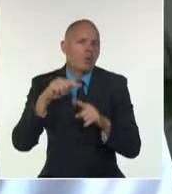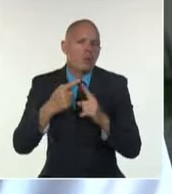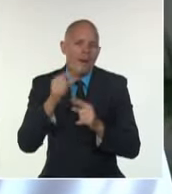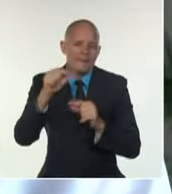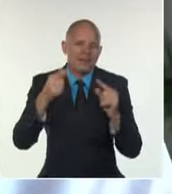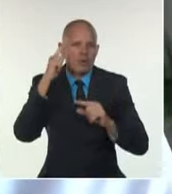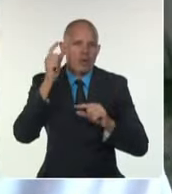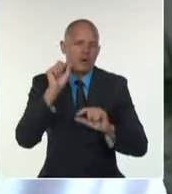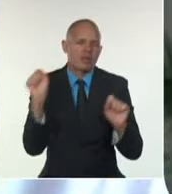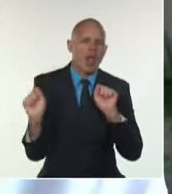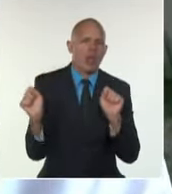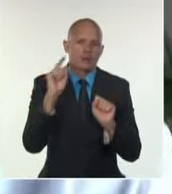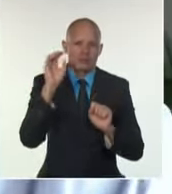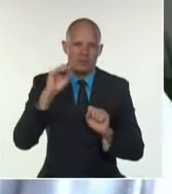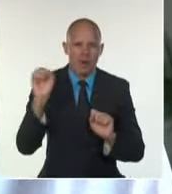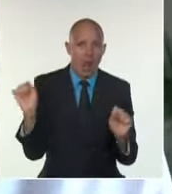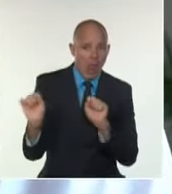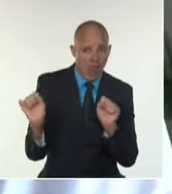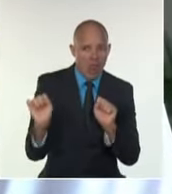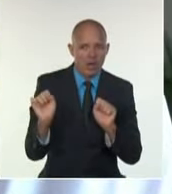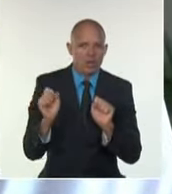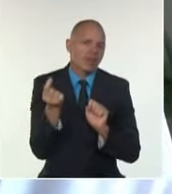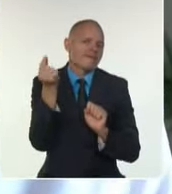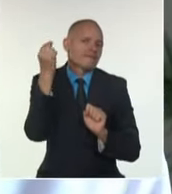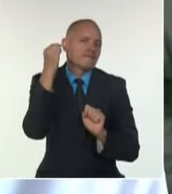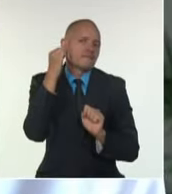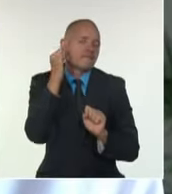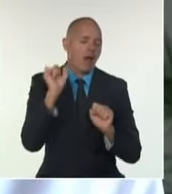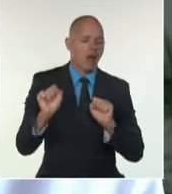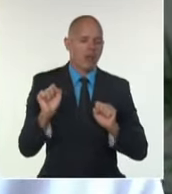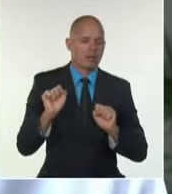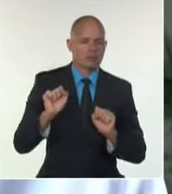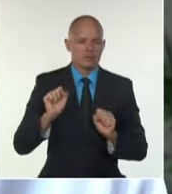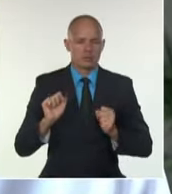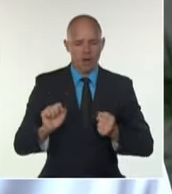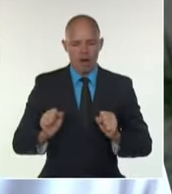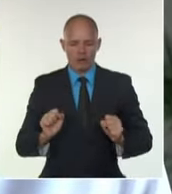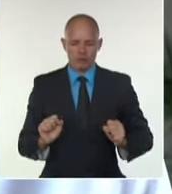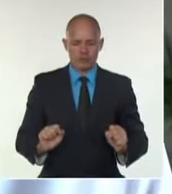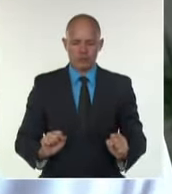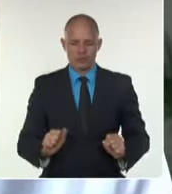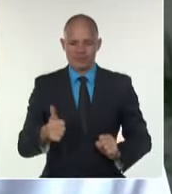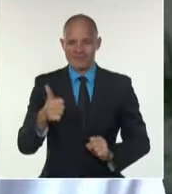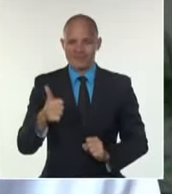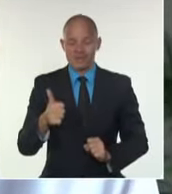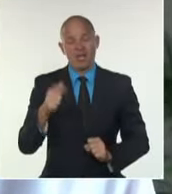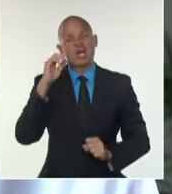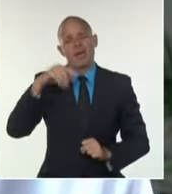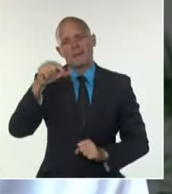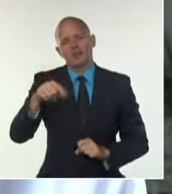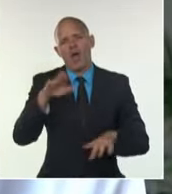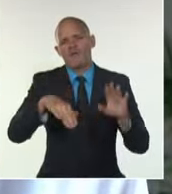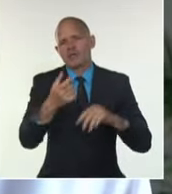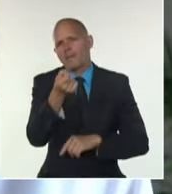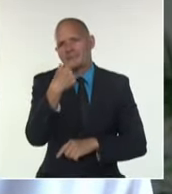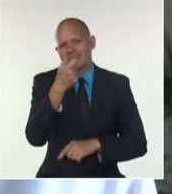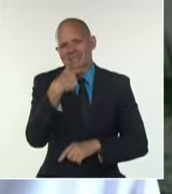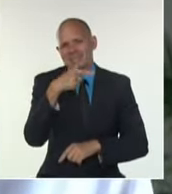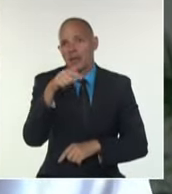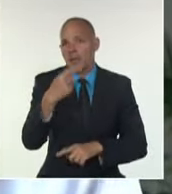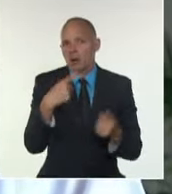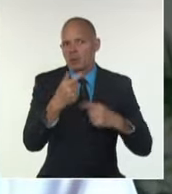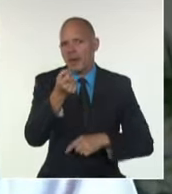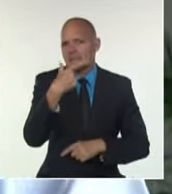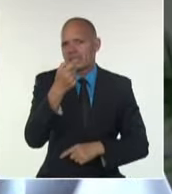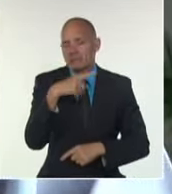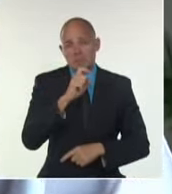para las epilepsias farmacoresistentes que no responden al tratamiento médico, y es una forma que nosotros pensamos que va a